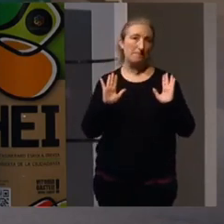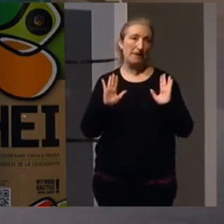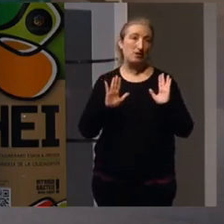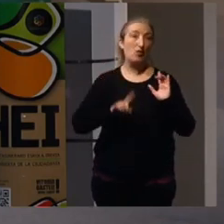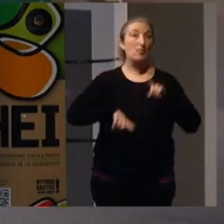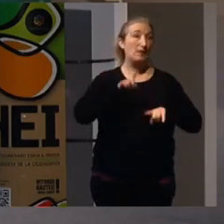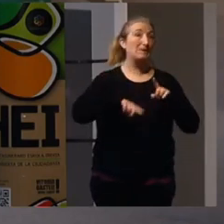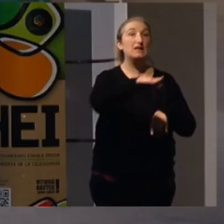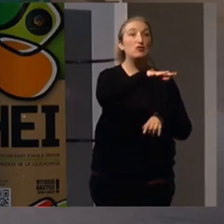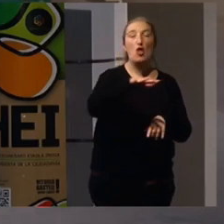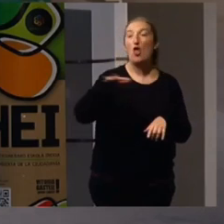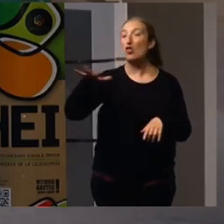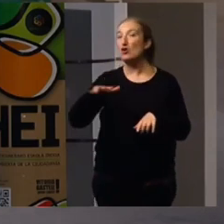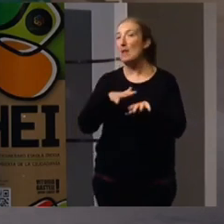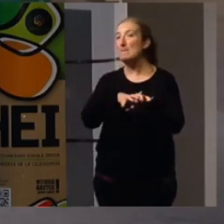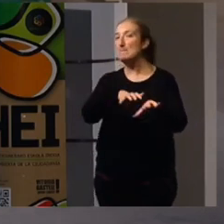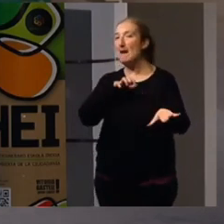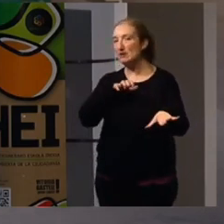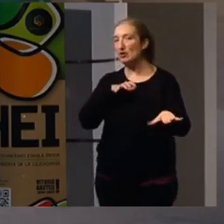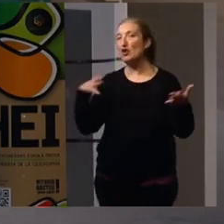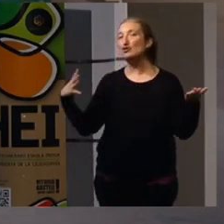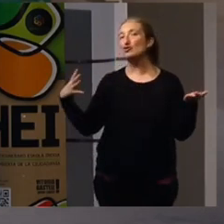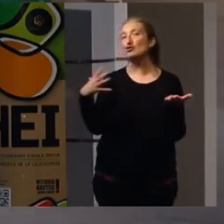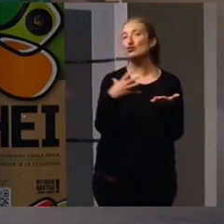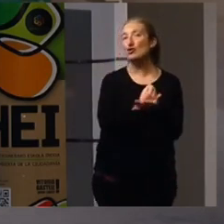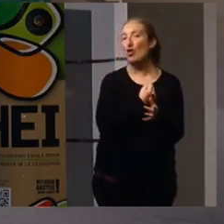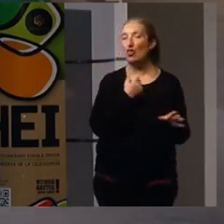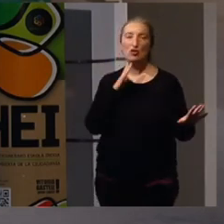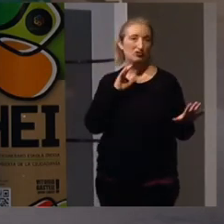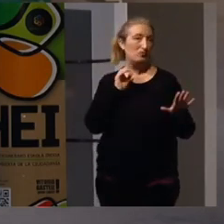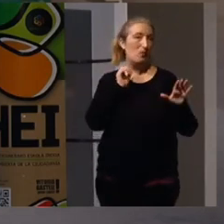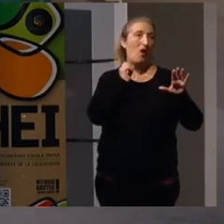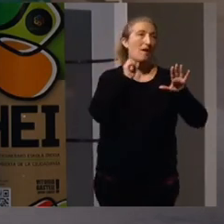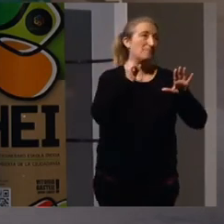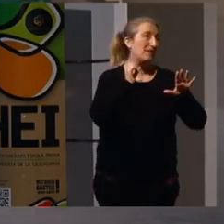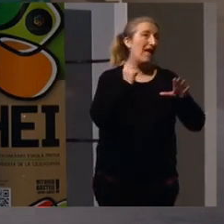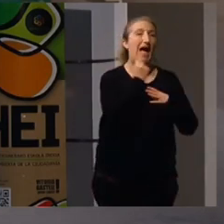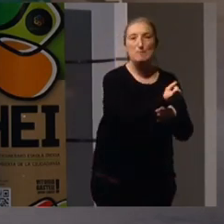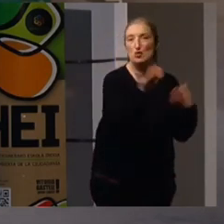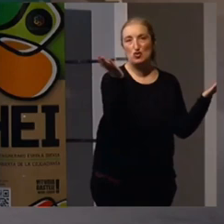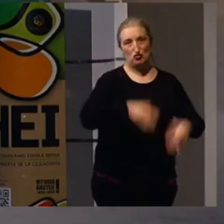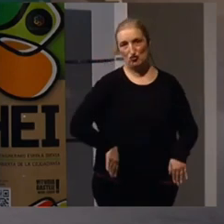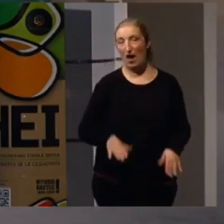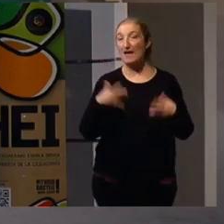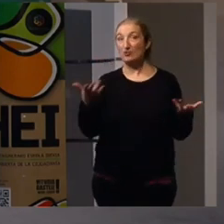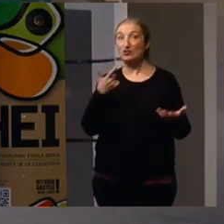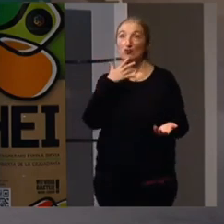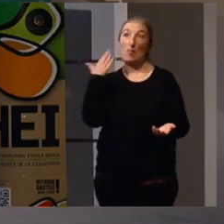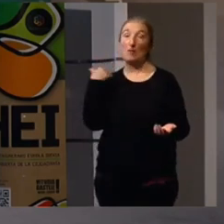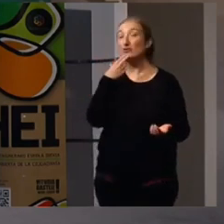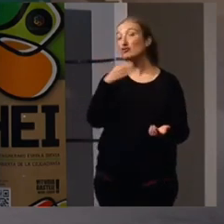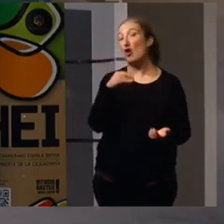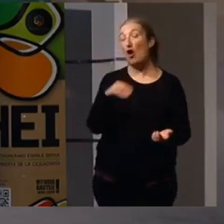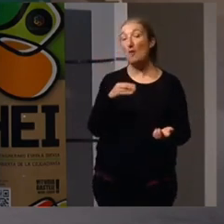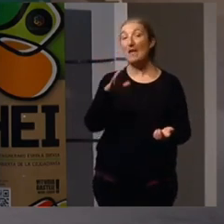con unos sitios y otros, en la mayoría de los sitios lo tiene todo absolutamente en contra. O sea, a mí me recuerda esto que se decía cuando yo era joven,